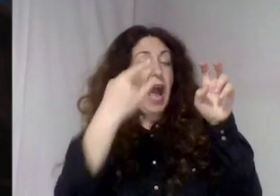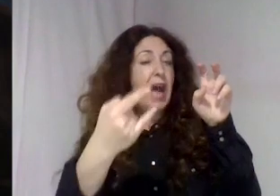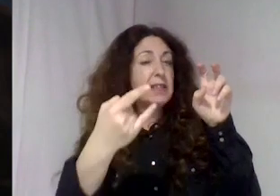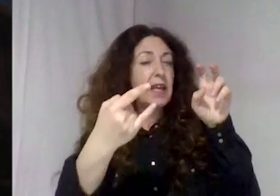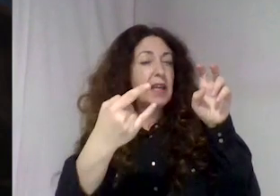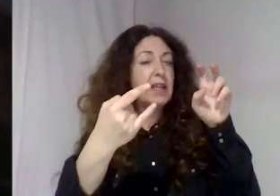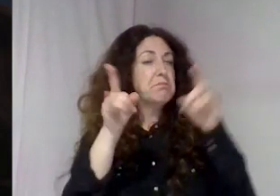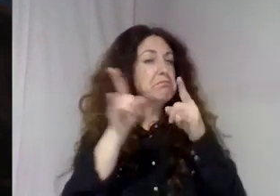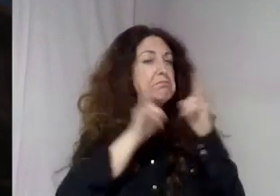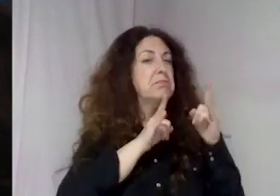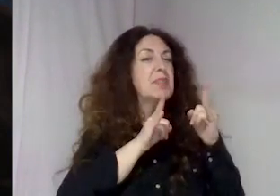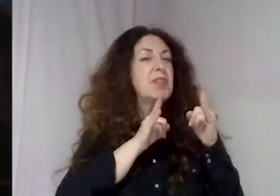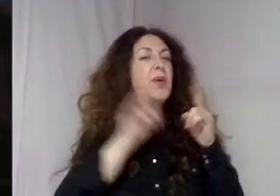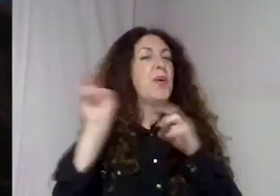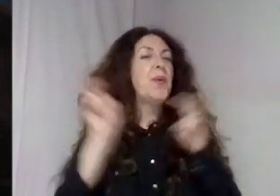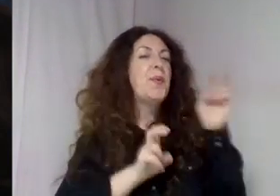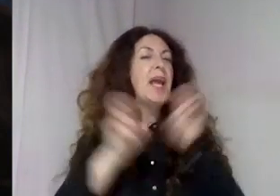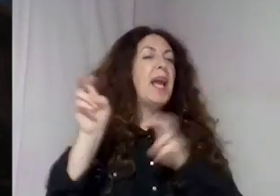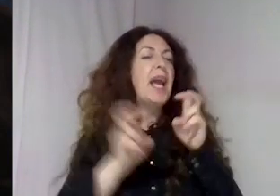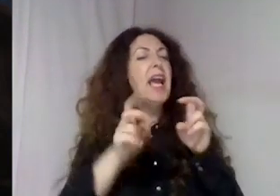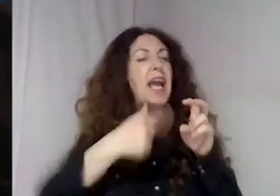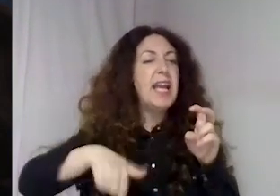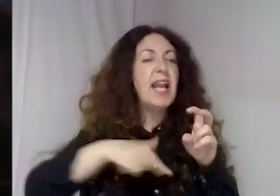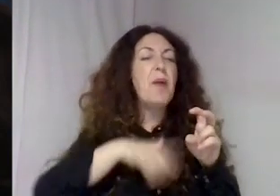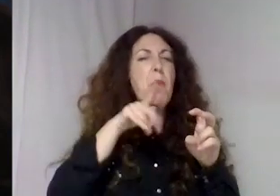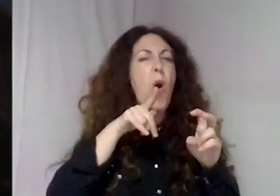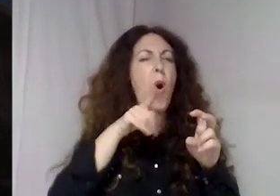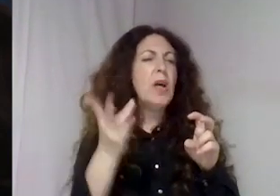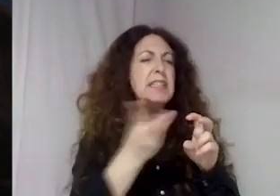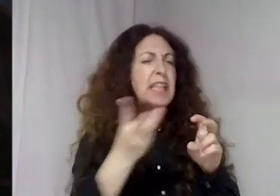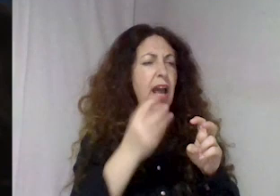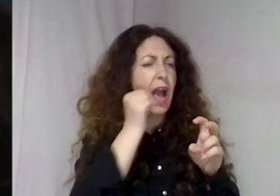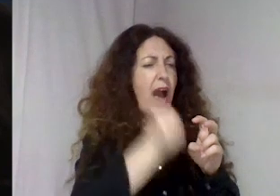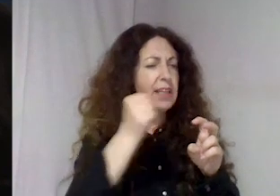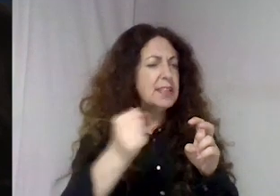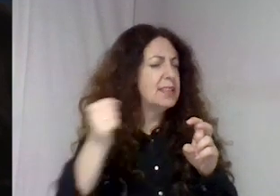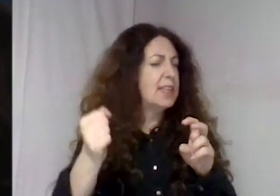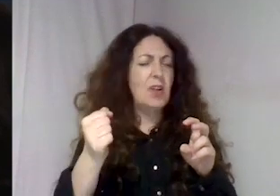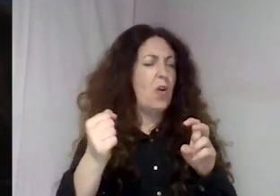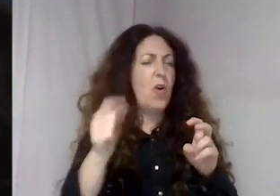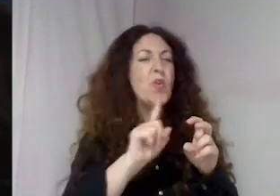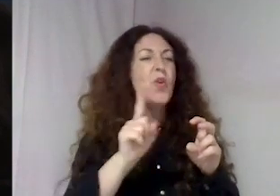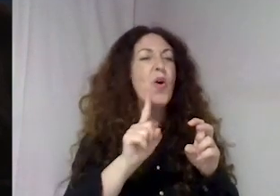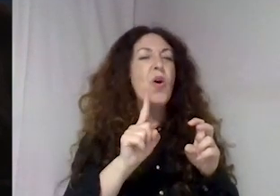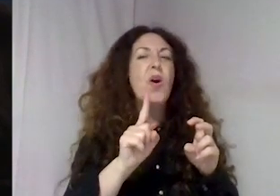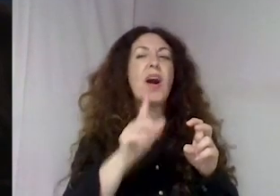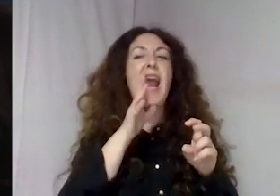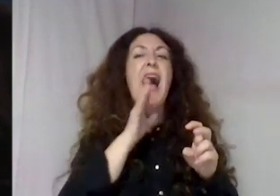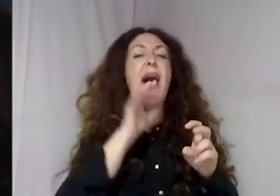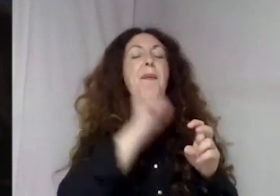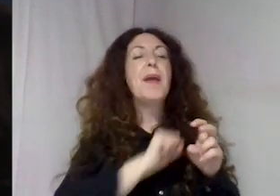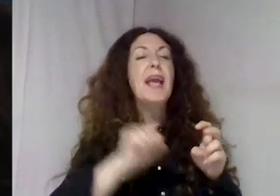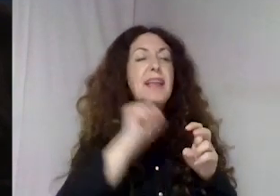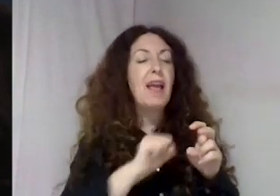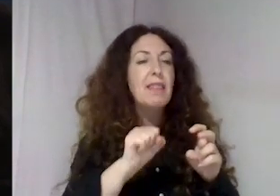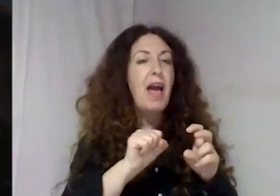yo tener o no tener sobre los personajes que se han elegido, lo que más me